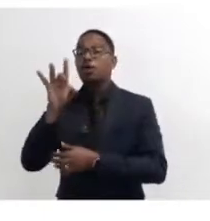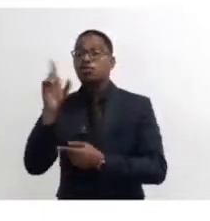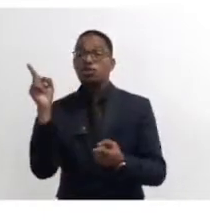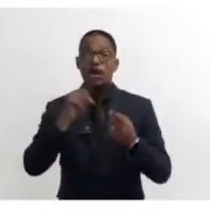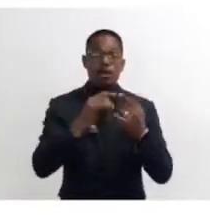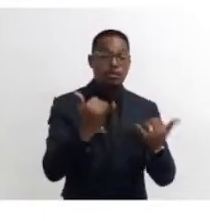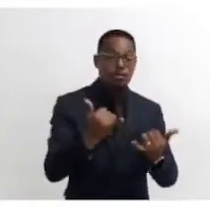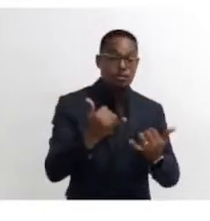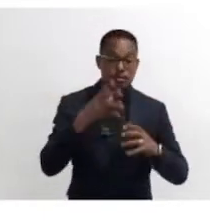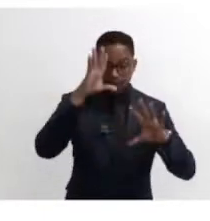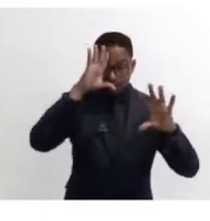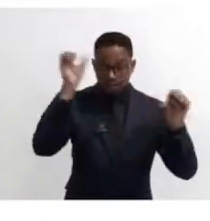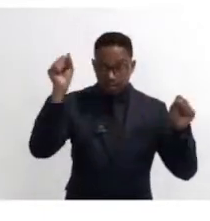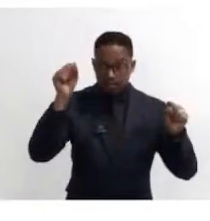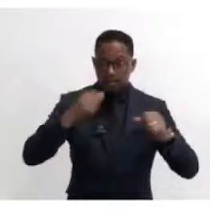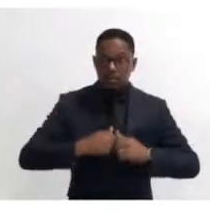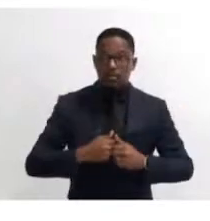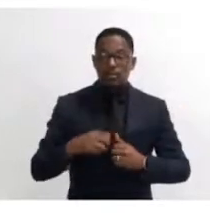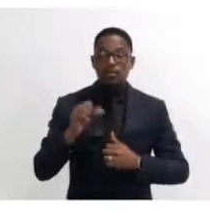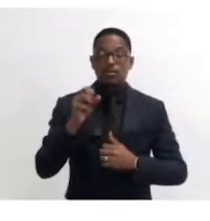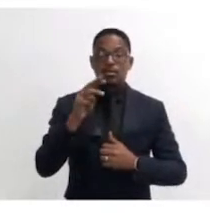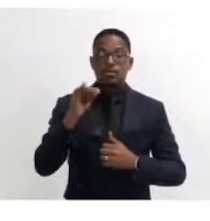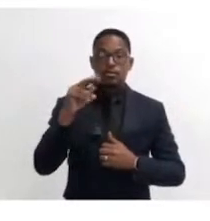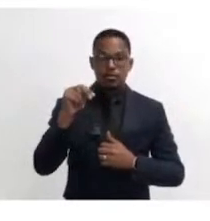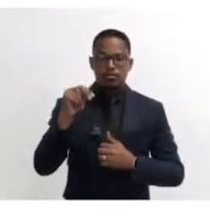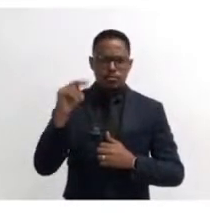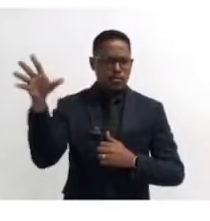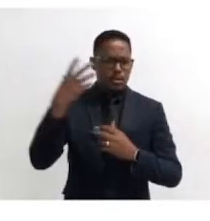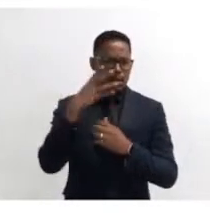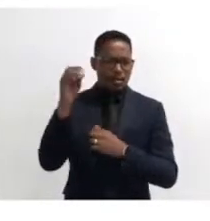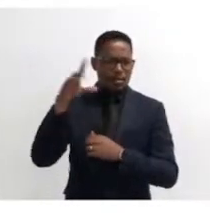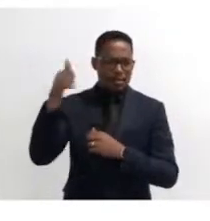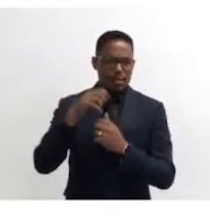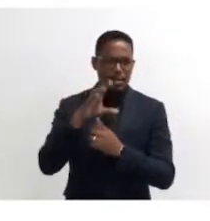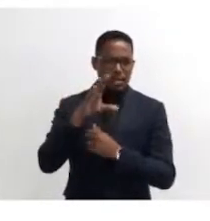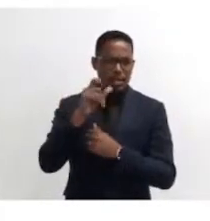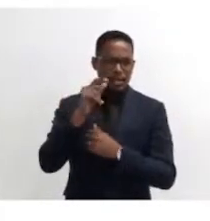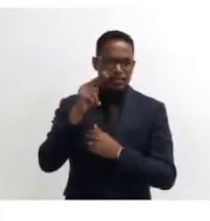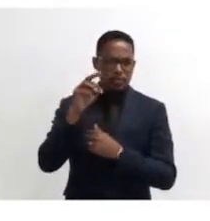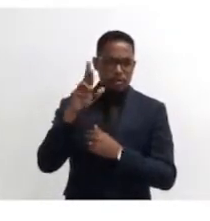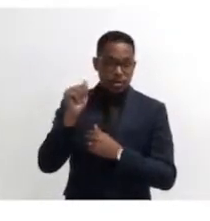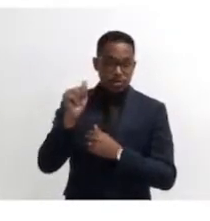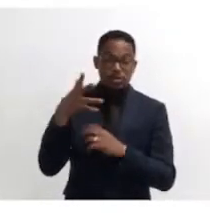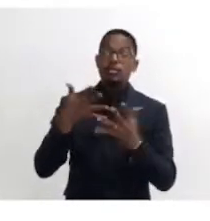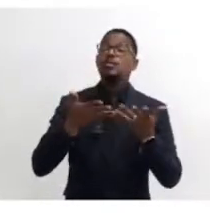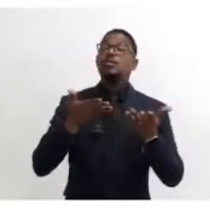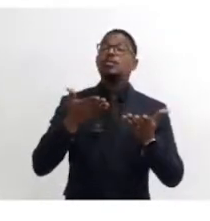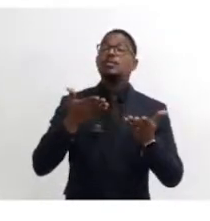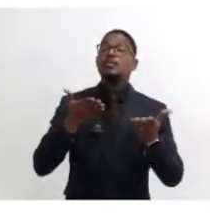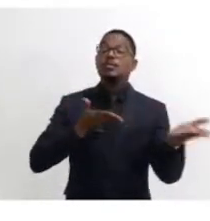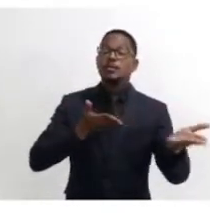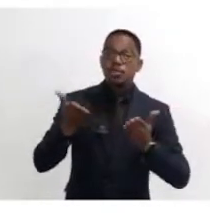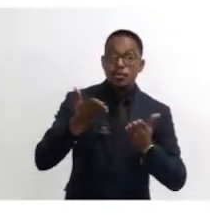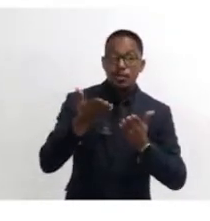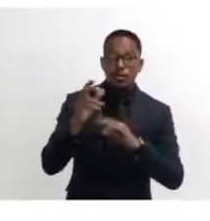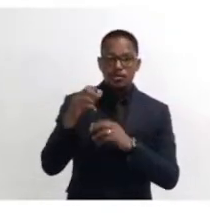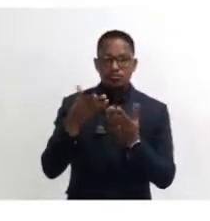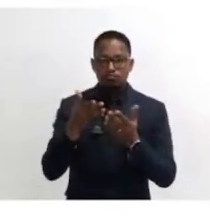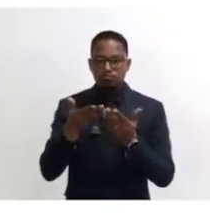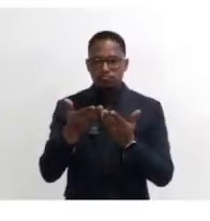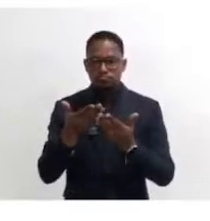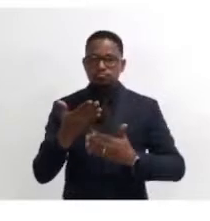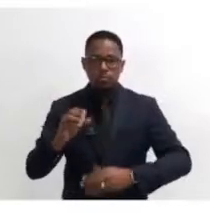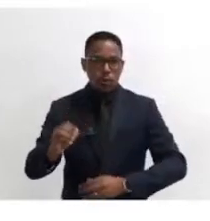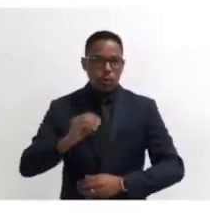de Sapient Focus, una empresa de San Diego, California, que proporciona servicios de propiedad intelectual y tecnología